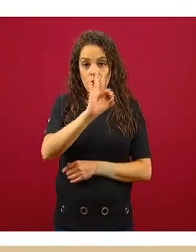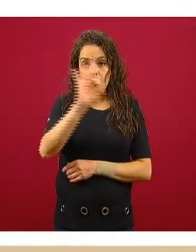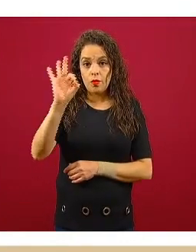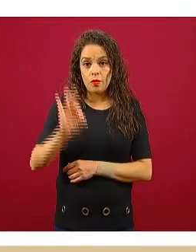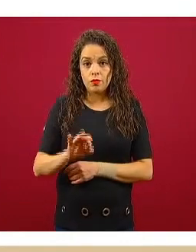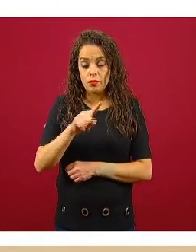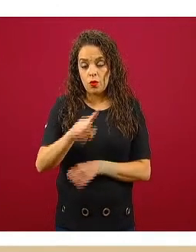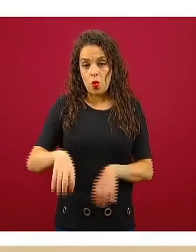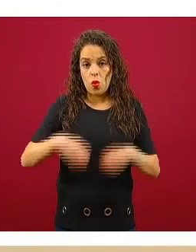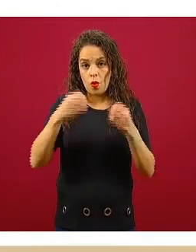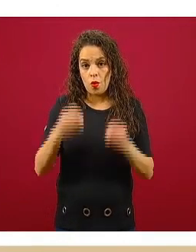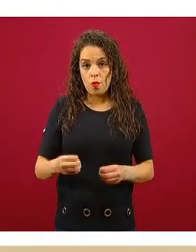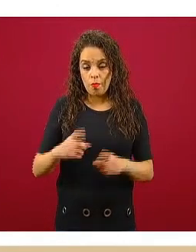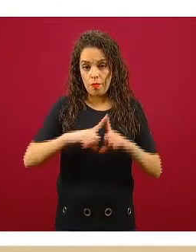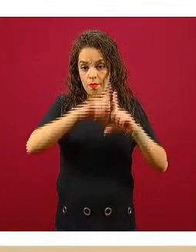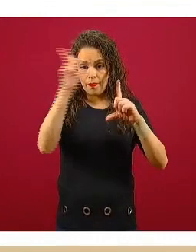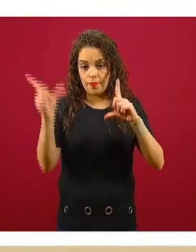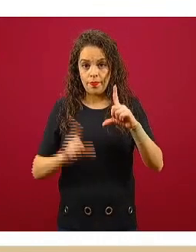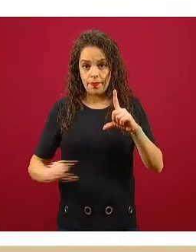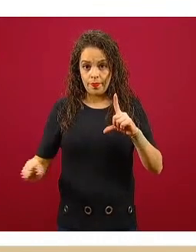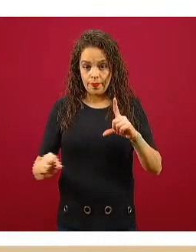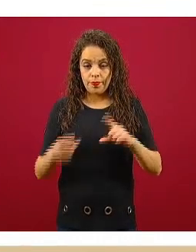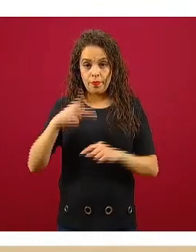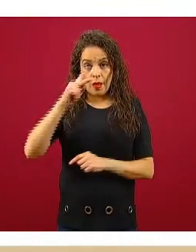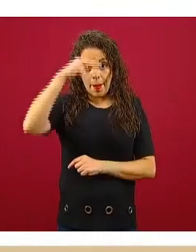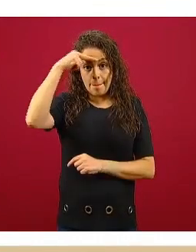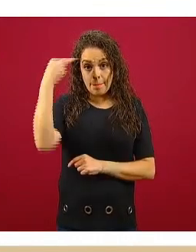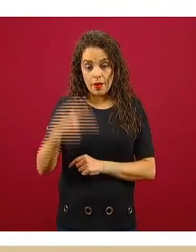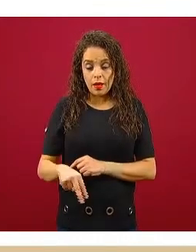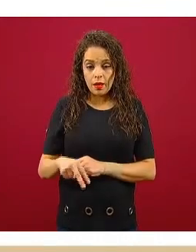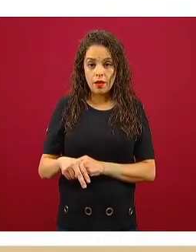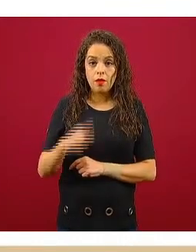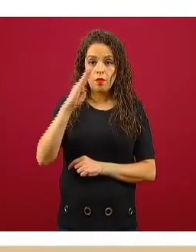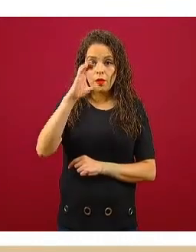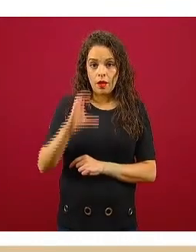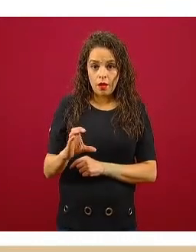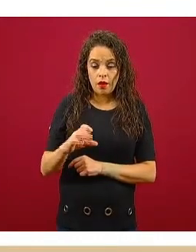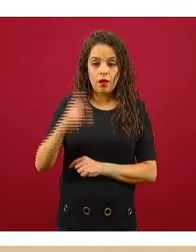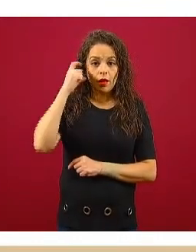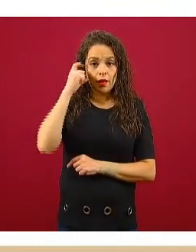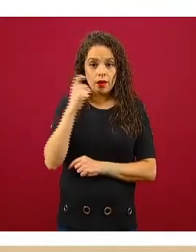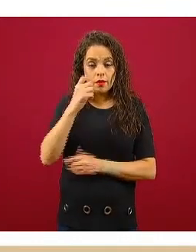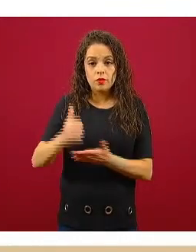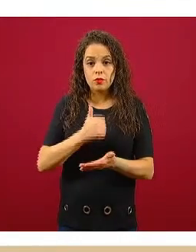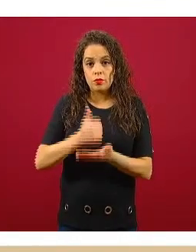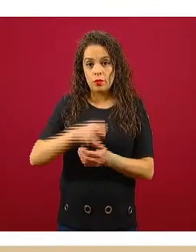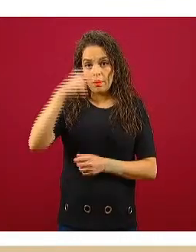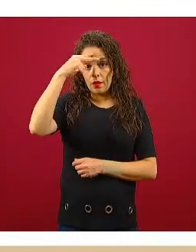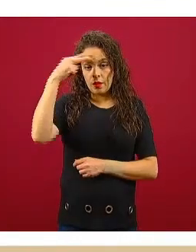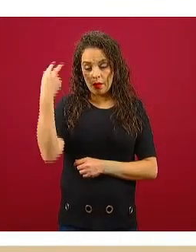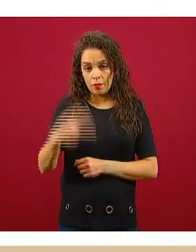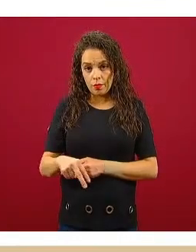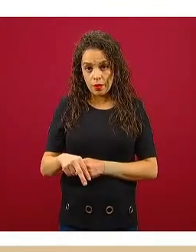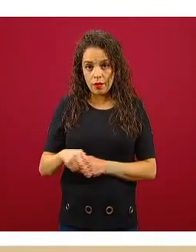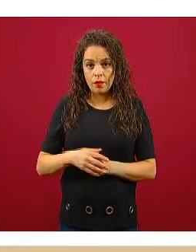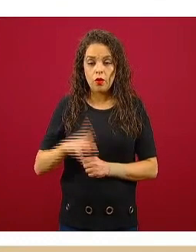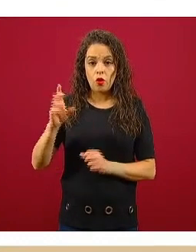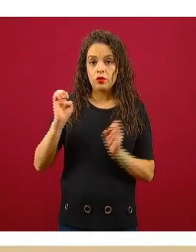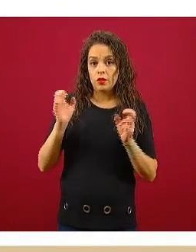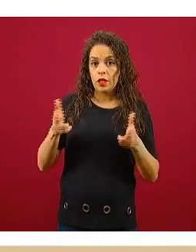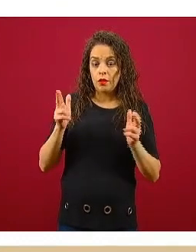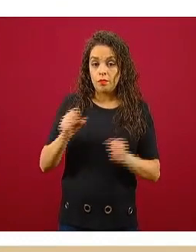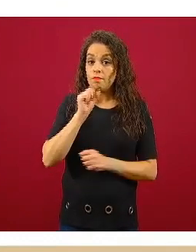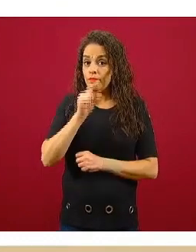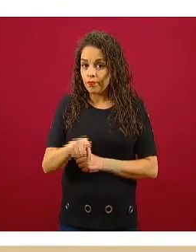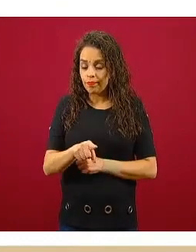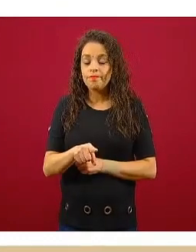ocupación media a nivel nacional, pero también México, Baja California, Guerrero, Ciudad de México, mismo Chiapas en su momento están